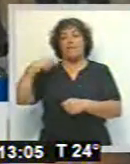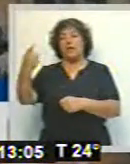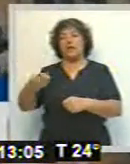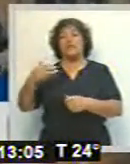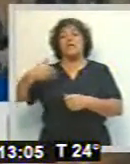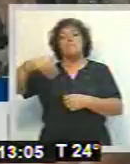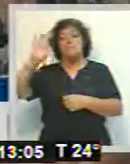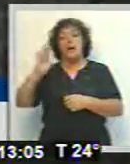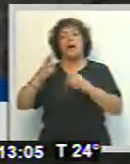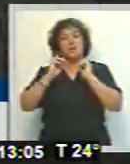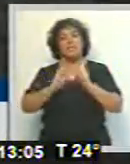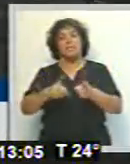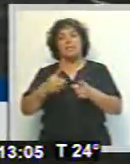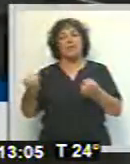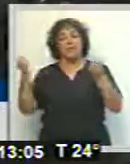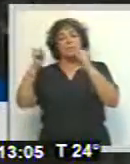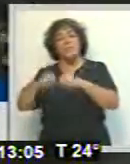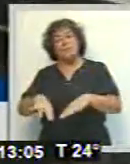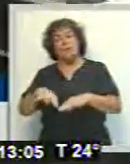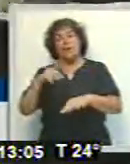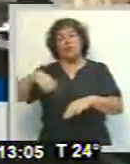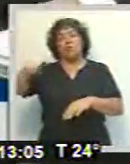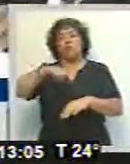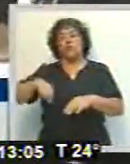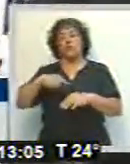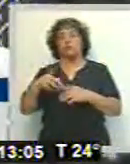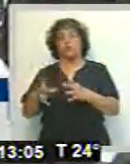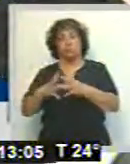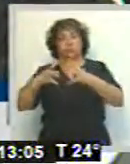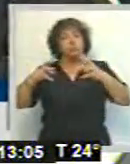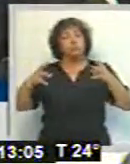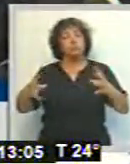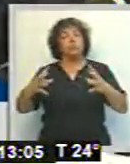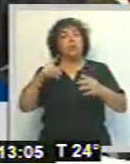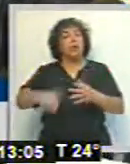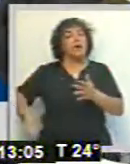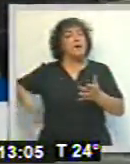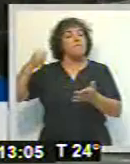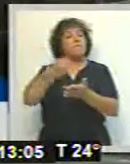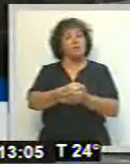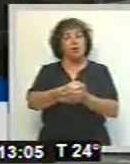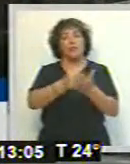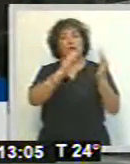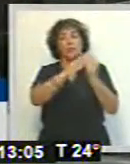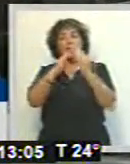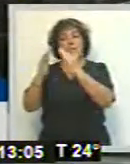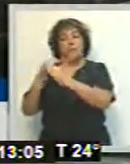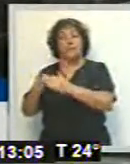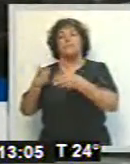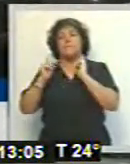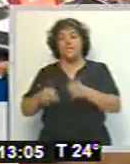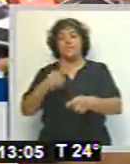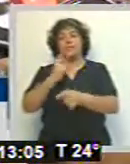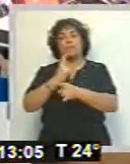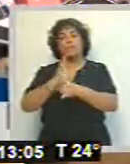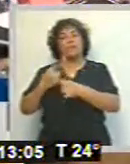que están previstos iniciarse, con lo cual nosotros vamos a tener un gran volumen en materia de inversión de viviendas, siempre reforzando